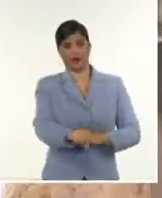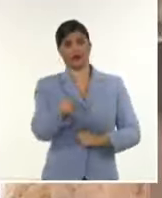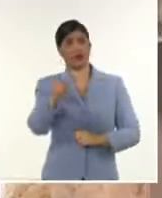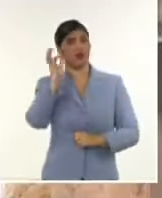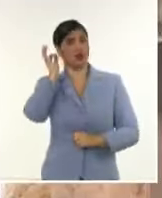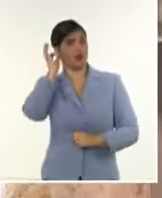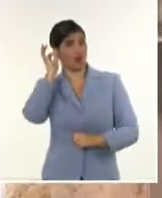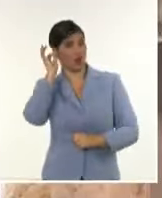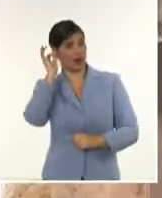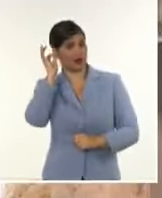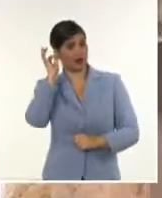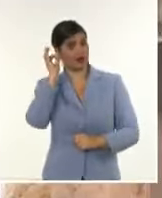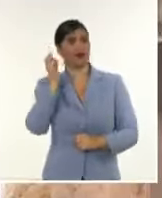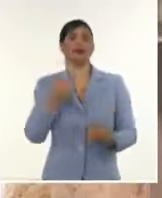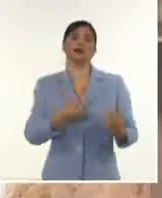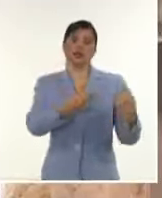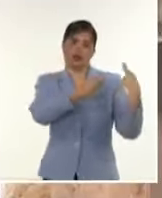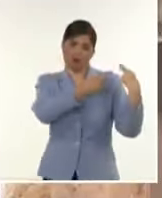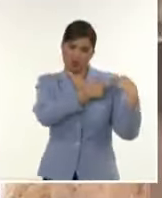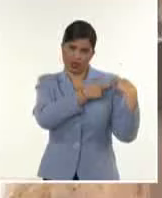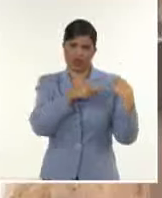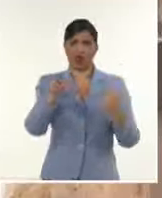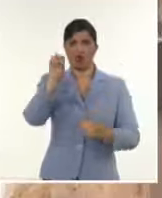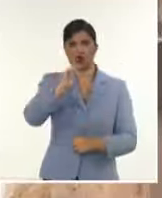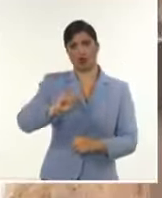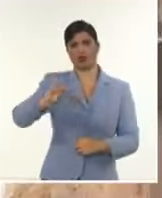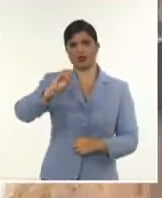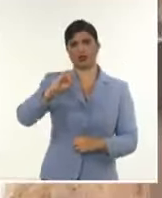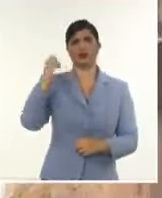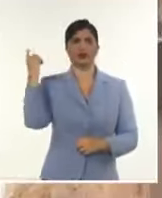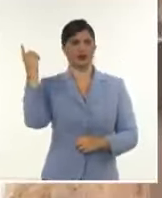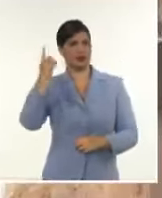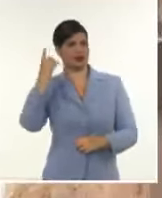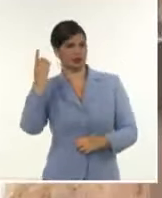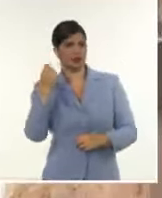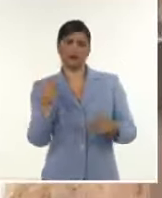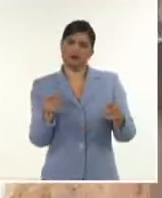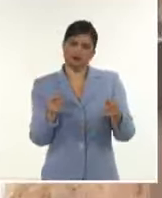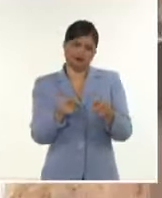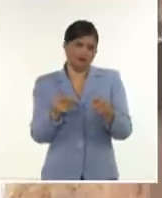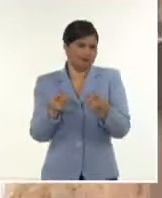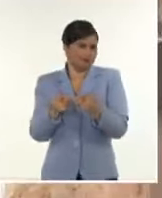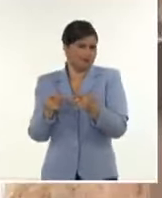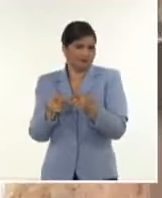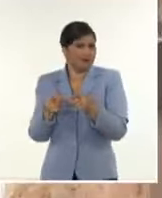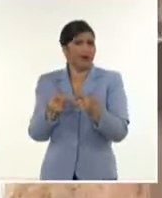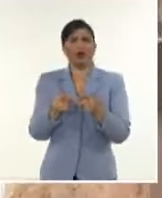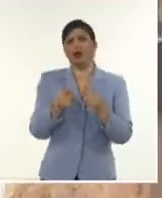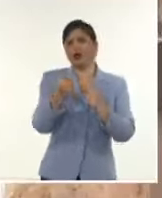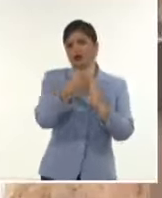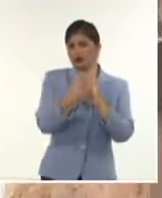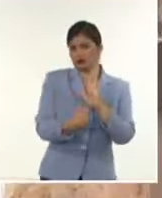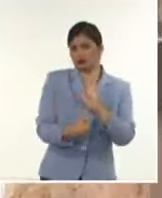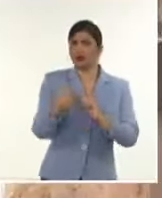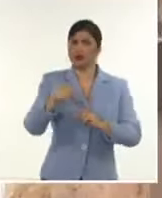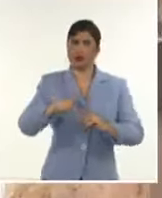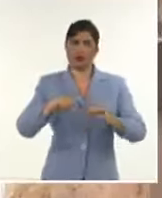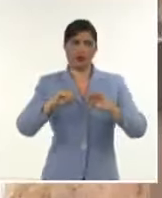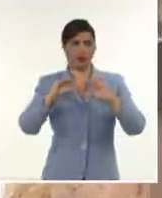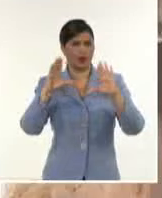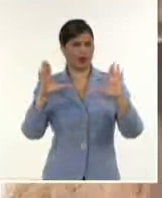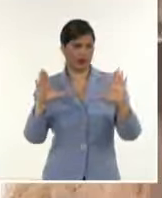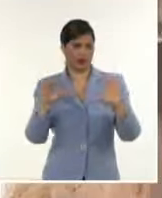de la Organización Nacional. Son solo, Abdiel, algunas aristas, algunas cuestiones de lo que ha trascendido esta mañana. Reitero, en el entorno